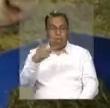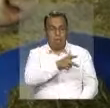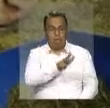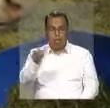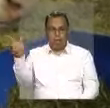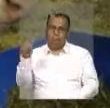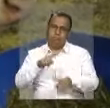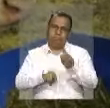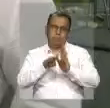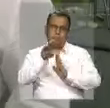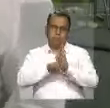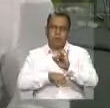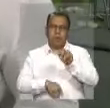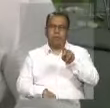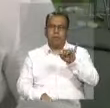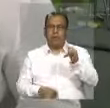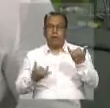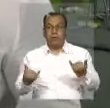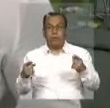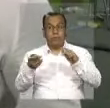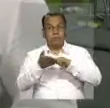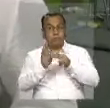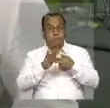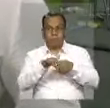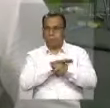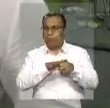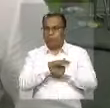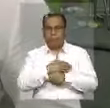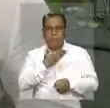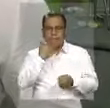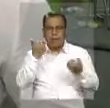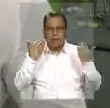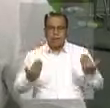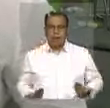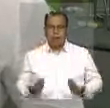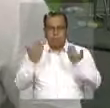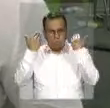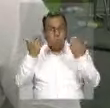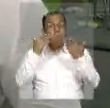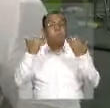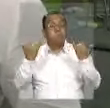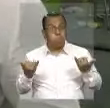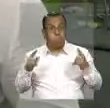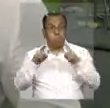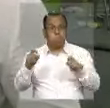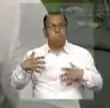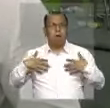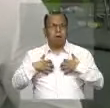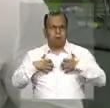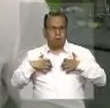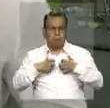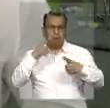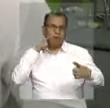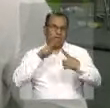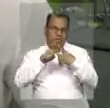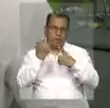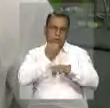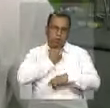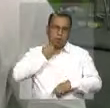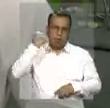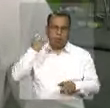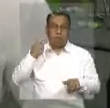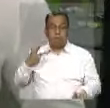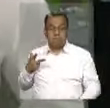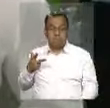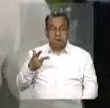evitará el abigeato. Si eso llegase a suceder, en ese caso sería muy benéfico, porque actualmente los animales que van a ser sacrificados deben viajar